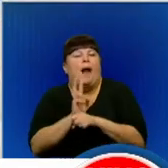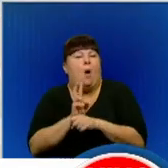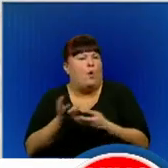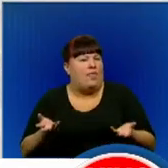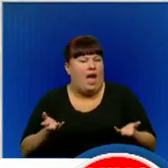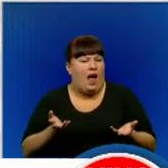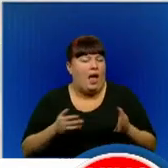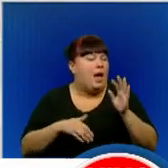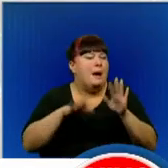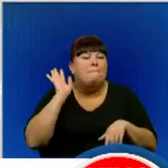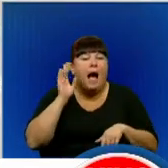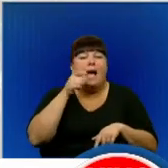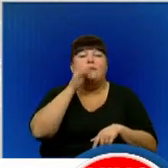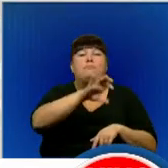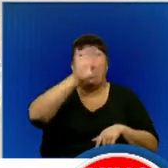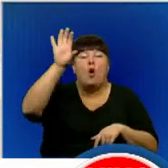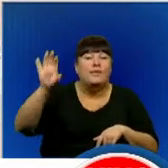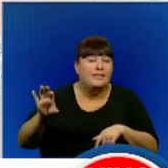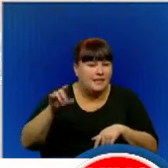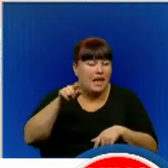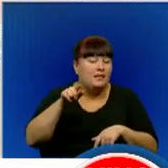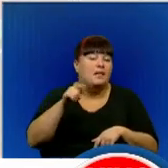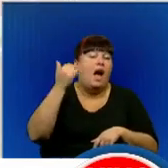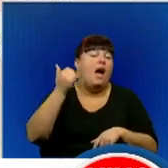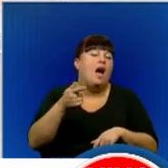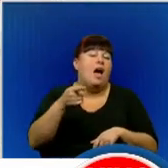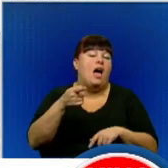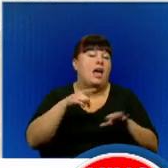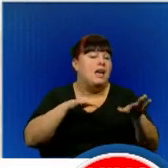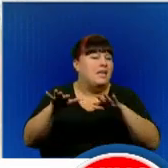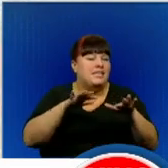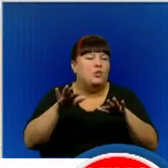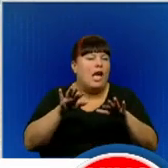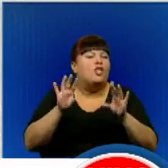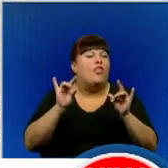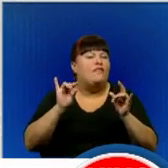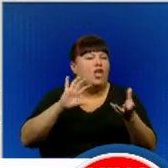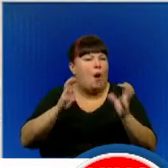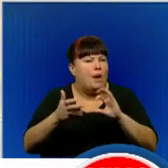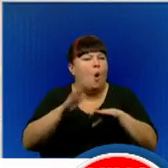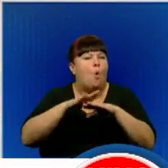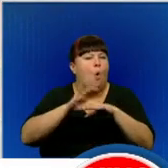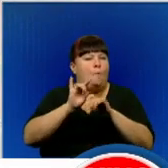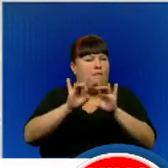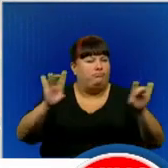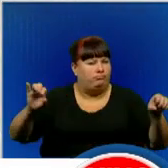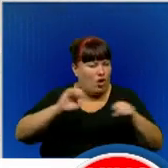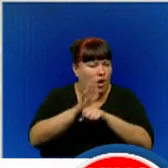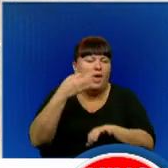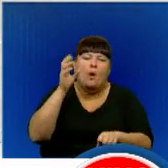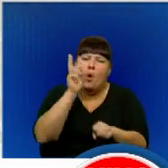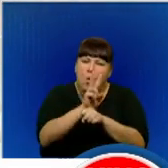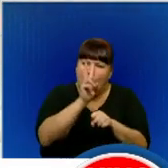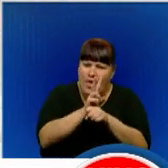sobre todo en aquellas provincias en donde la situación está más complicada con el vino que cuiden